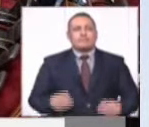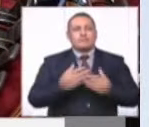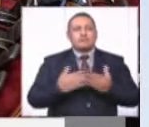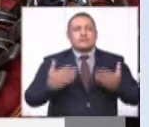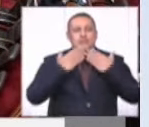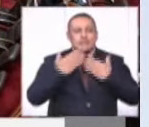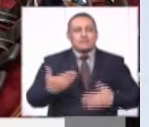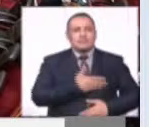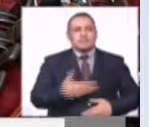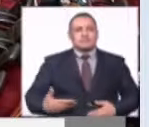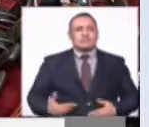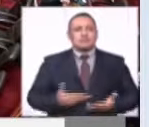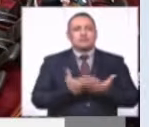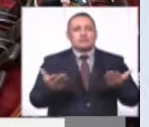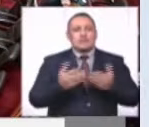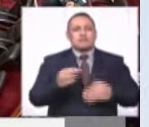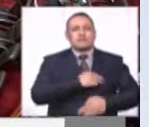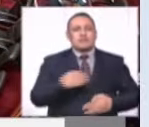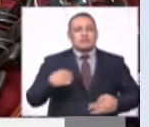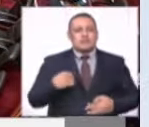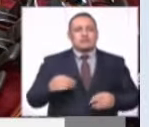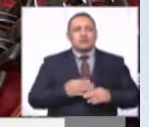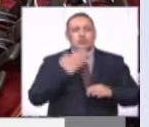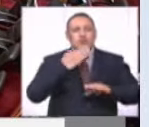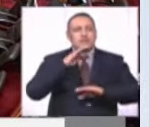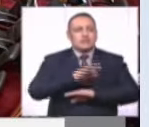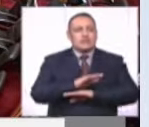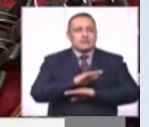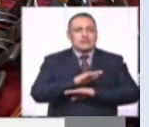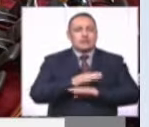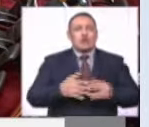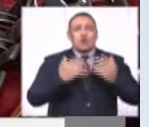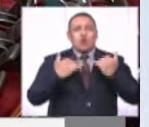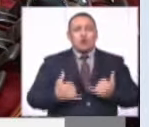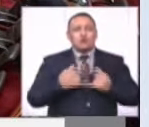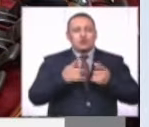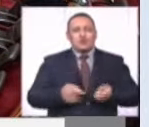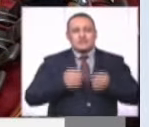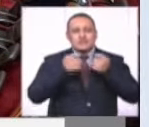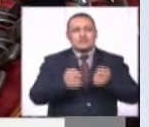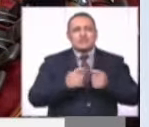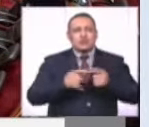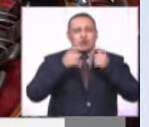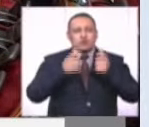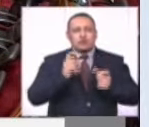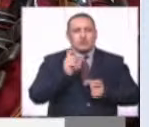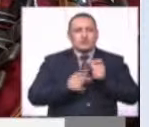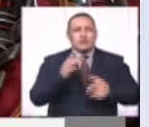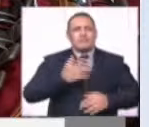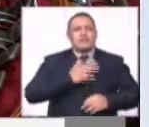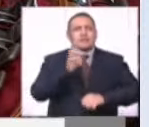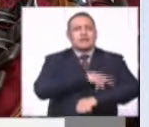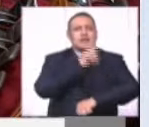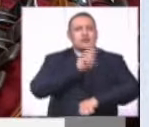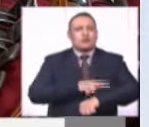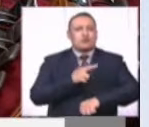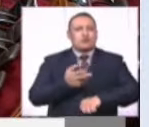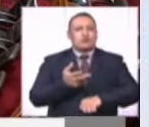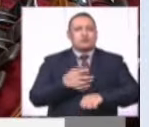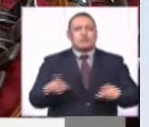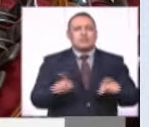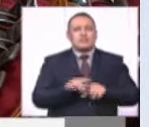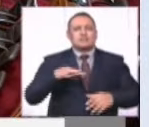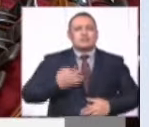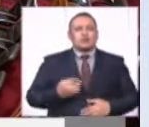Gracias, presidente. Señores ministros, colegas, muy buenas tardes. Voy a insistir con la seguridad ciudadana de mi región.